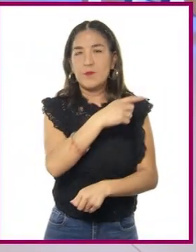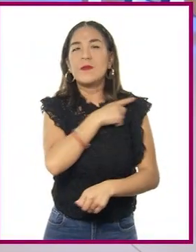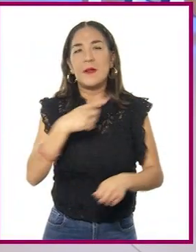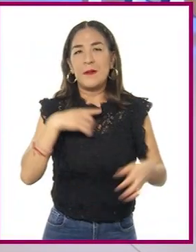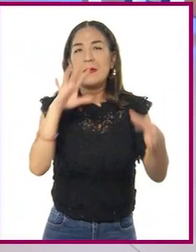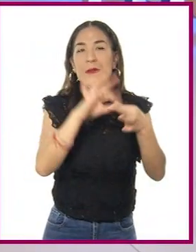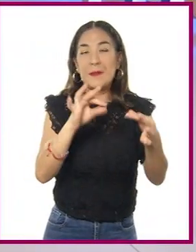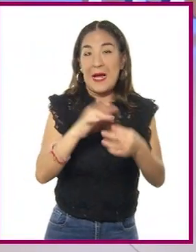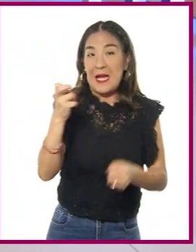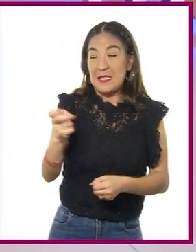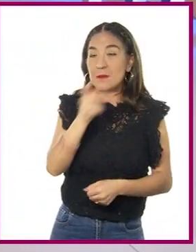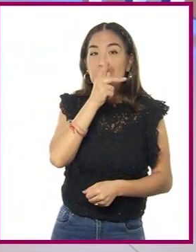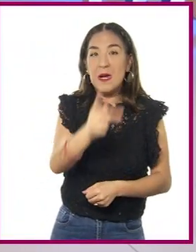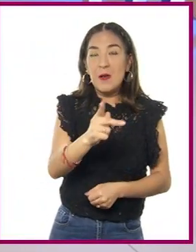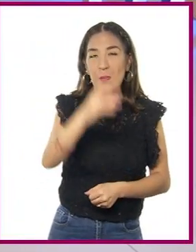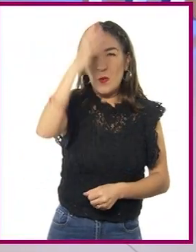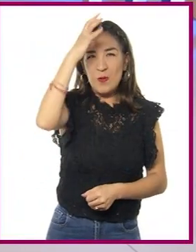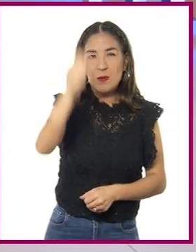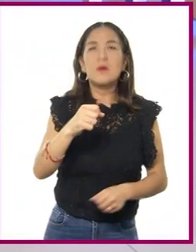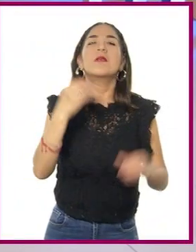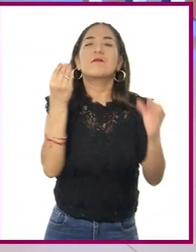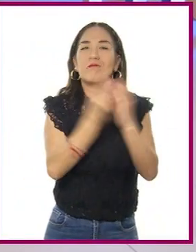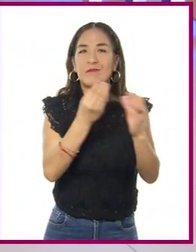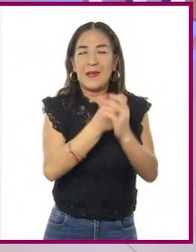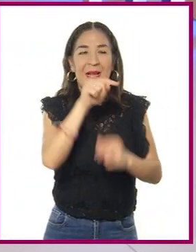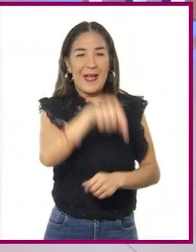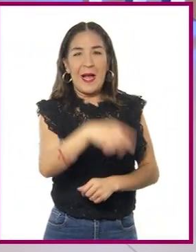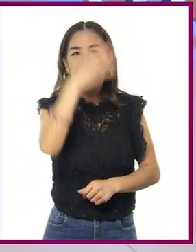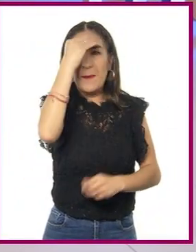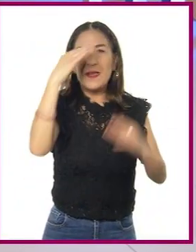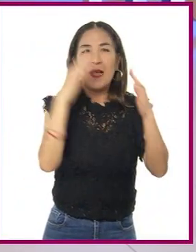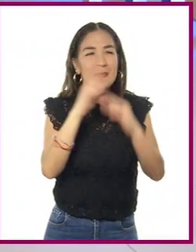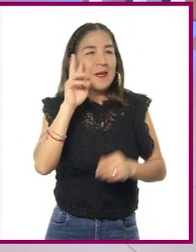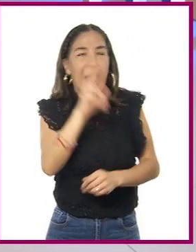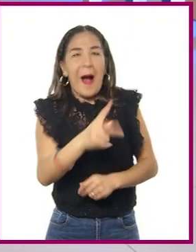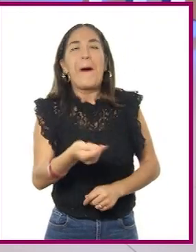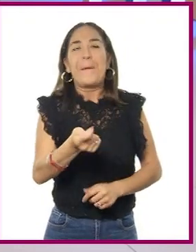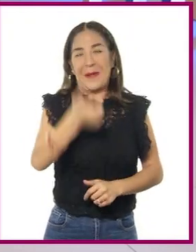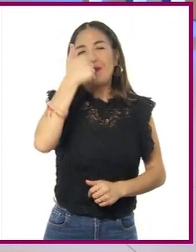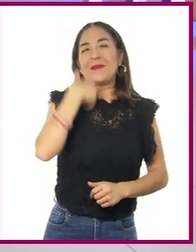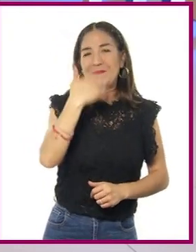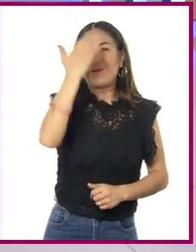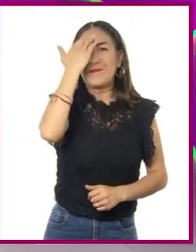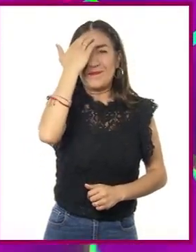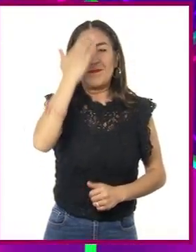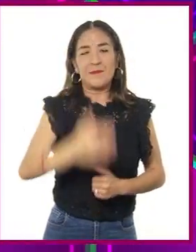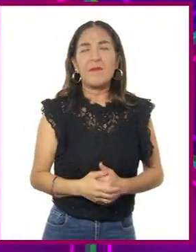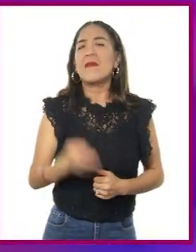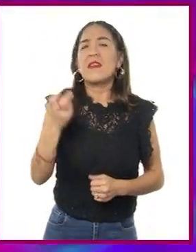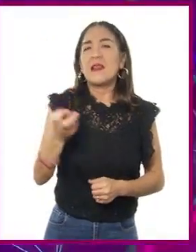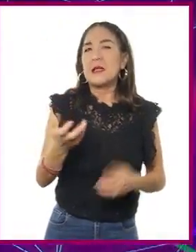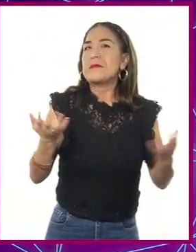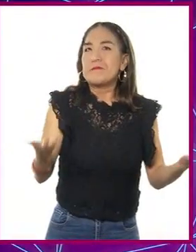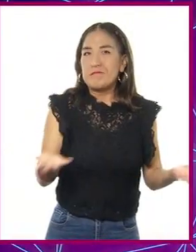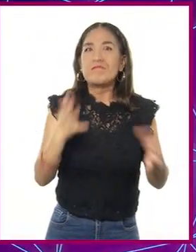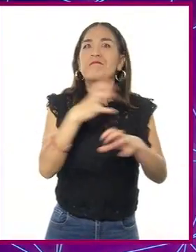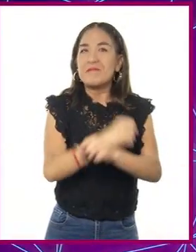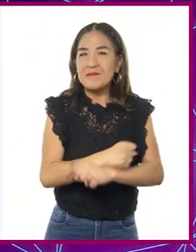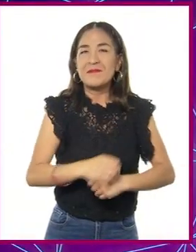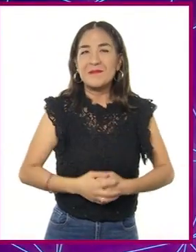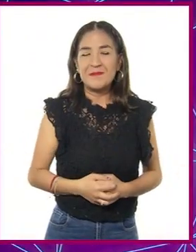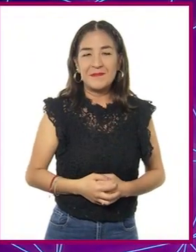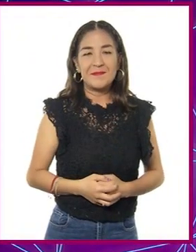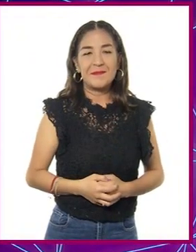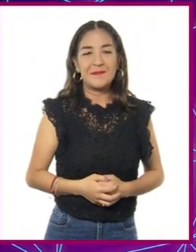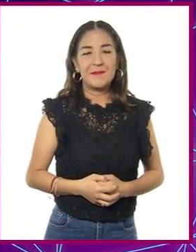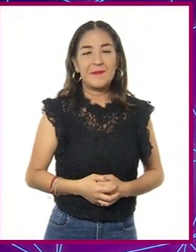este concepto lo conocí durante las sesiones de Aprende en Casa. Entonces, ¿esto qué significa? Esto